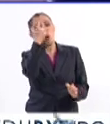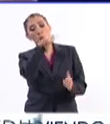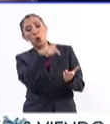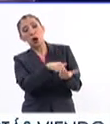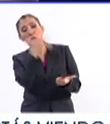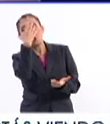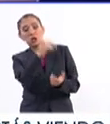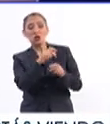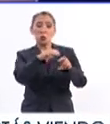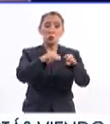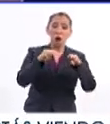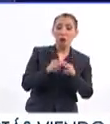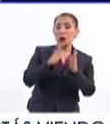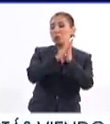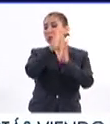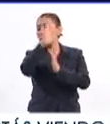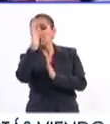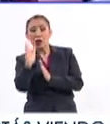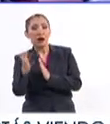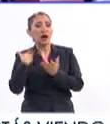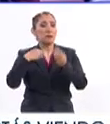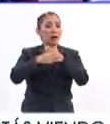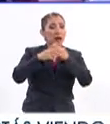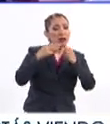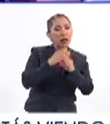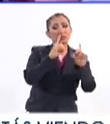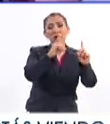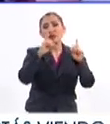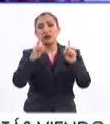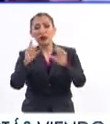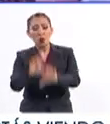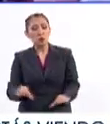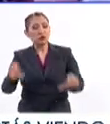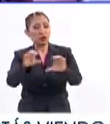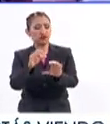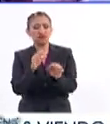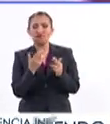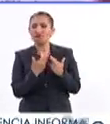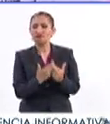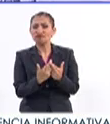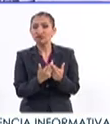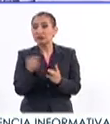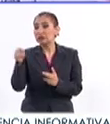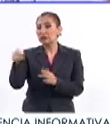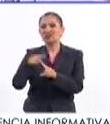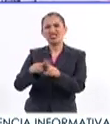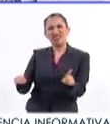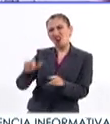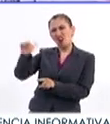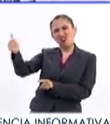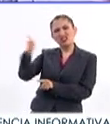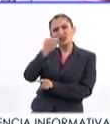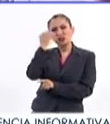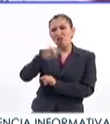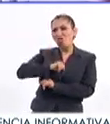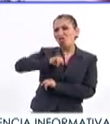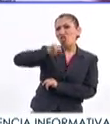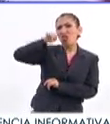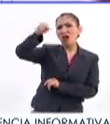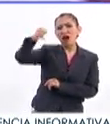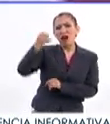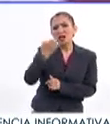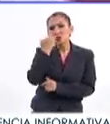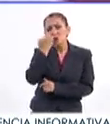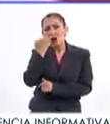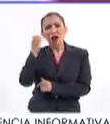instalaciones, mobiliario, bibliotecas, materiales didácticos y equipos de cómputo. En contraste, con las ubicadas en zonas